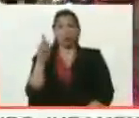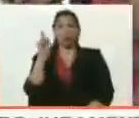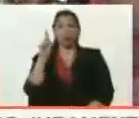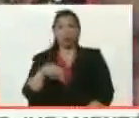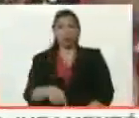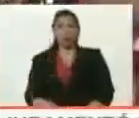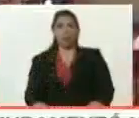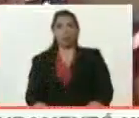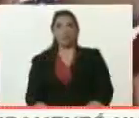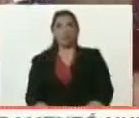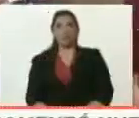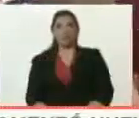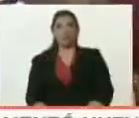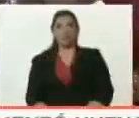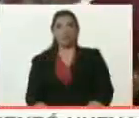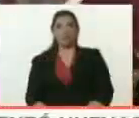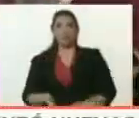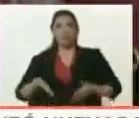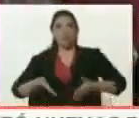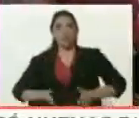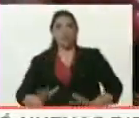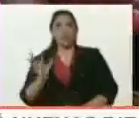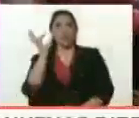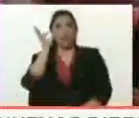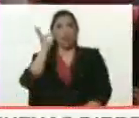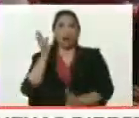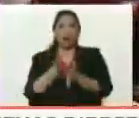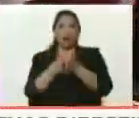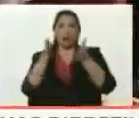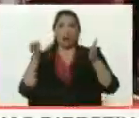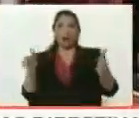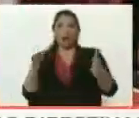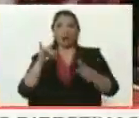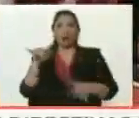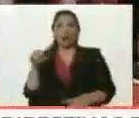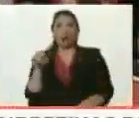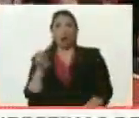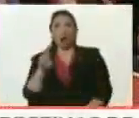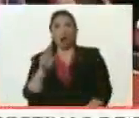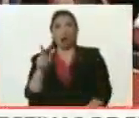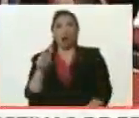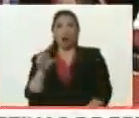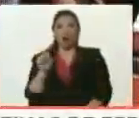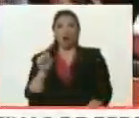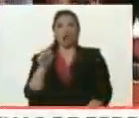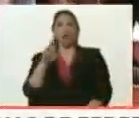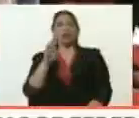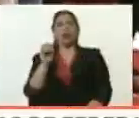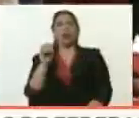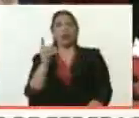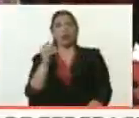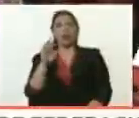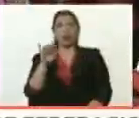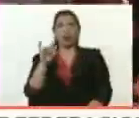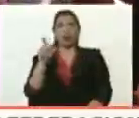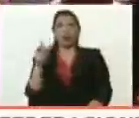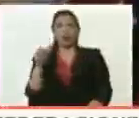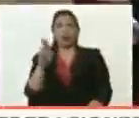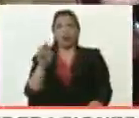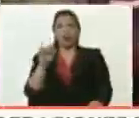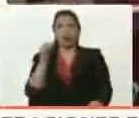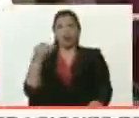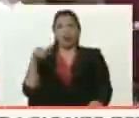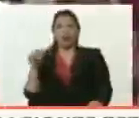también es la hija de uno de los grandes, de Jorge Rodríguez Padre, que fue vilmente